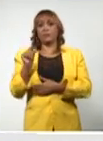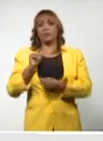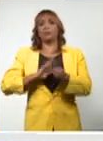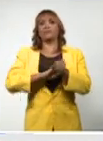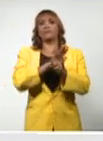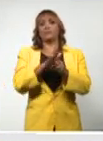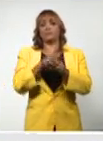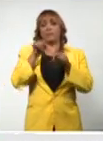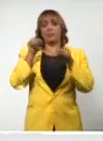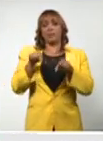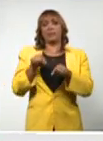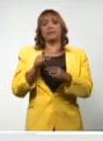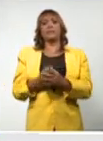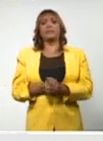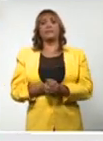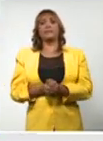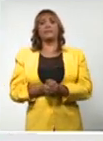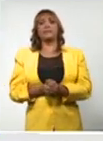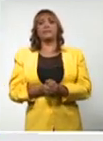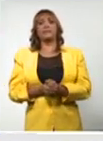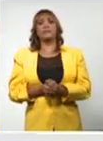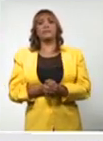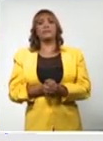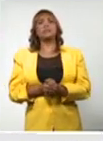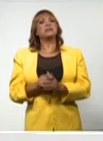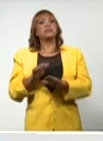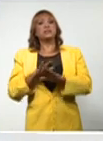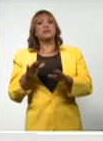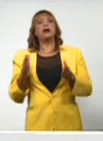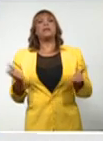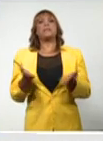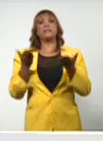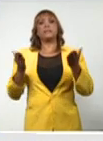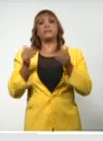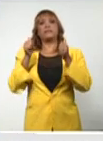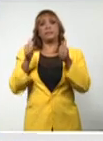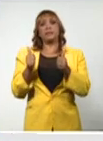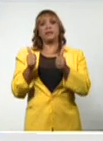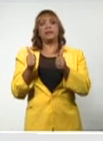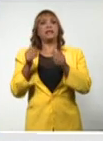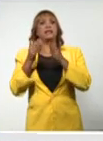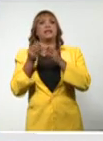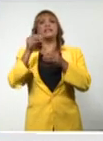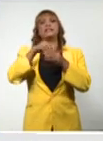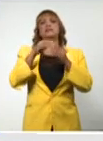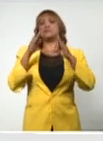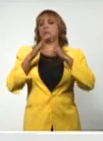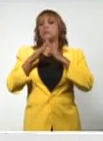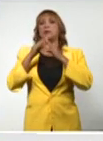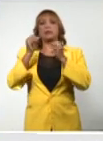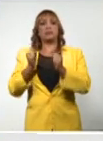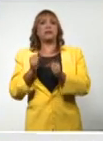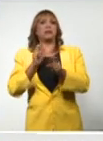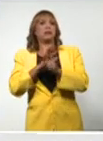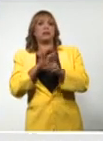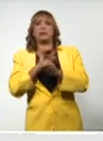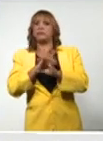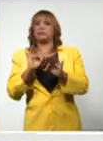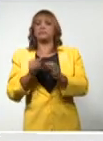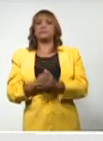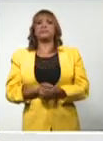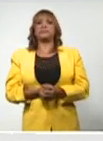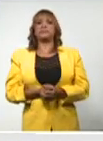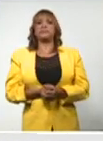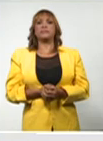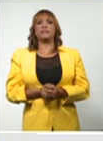Cuba, pues ya se encuentran recuperados e incorporados a su actividad. Y como